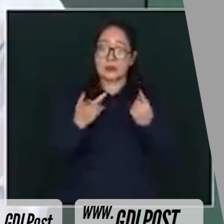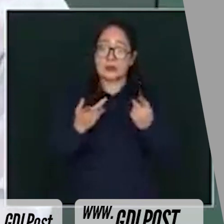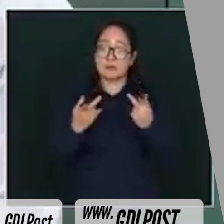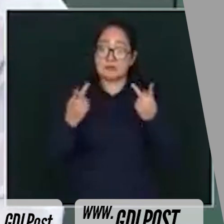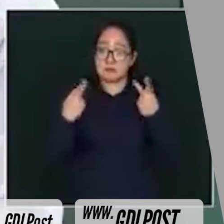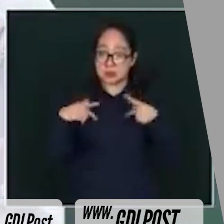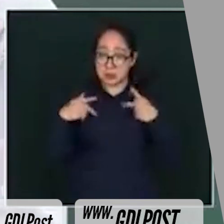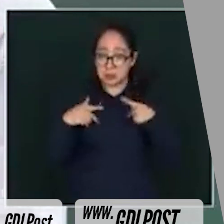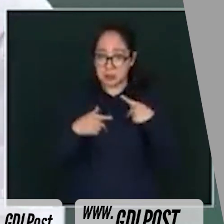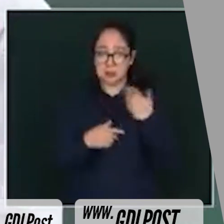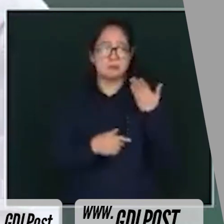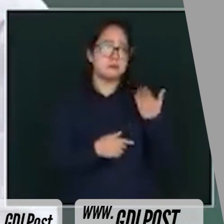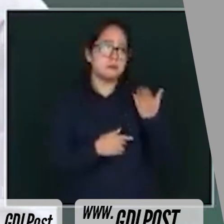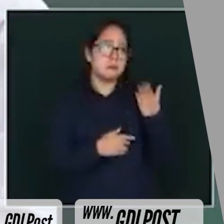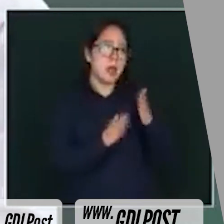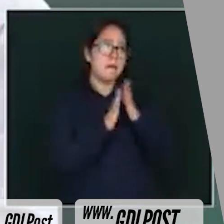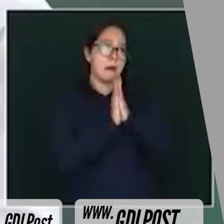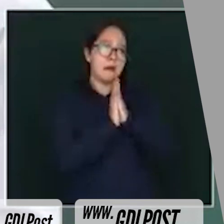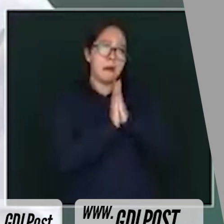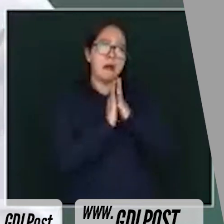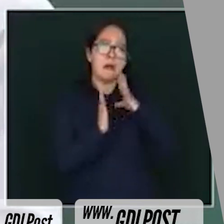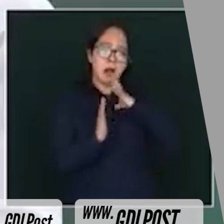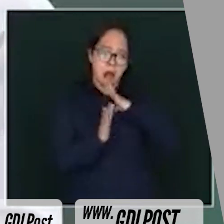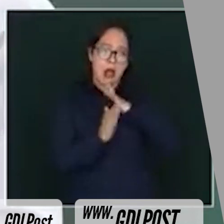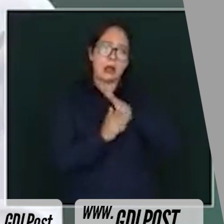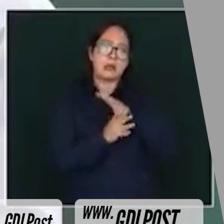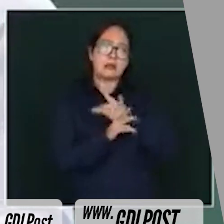hacer este servicio.